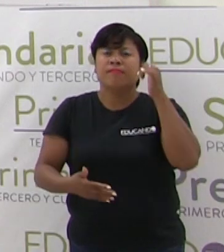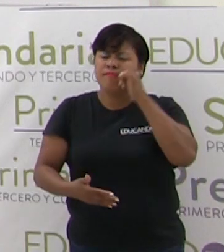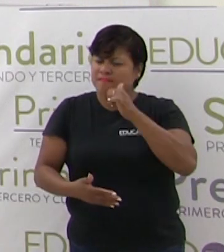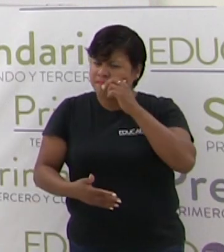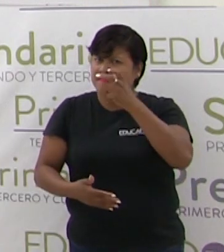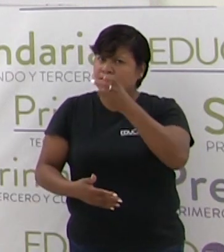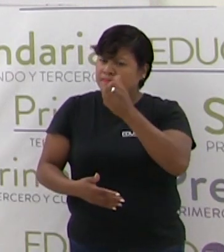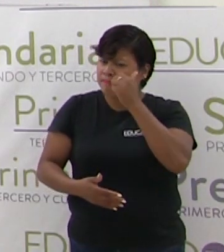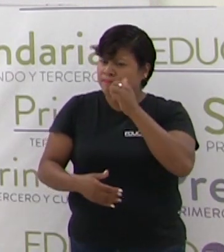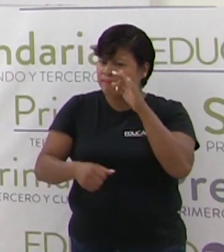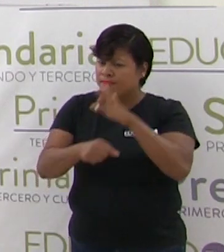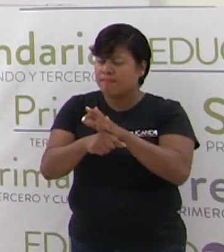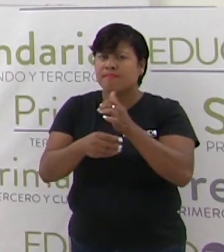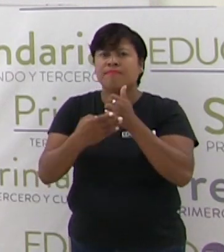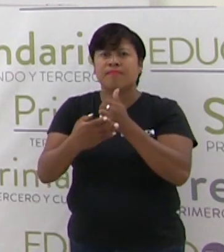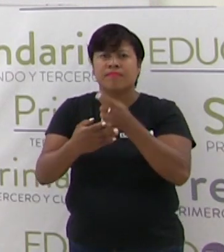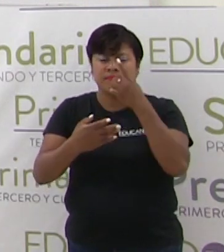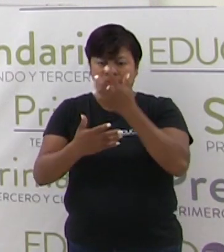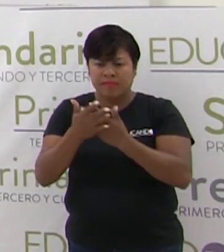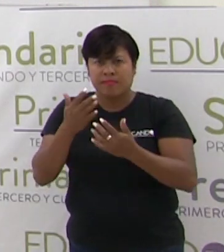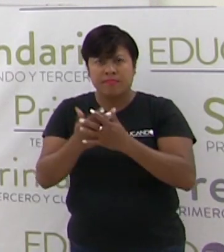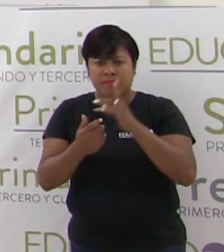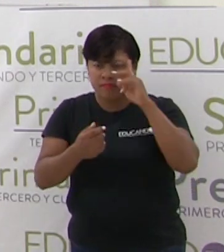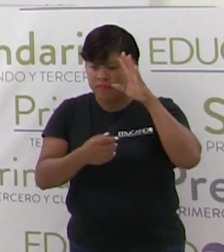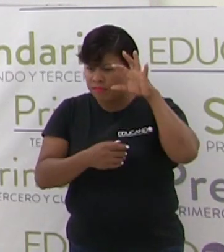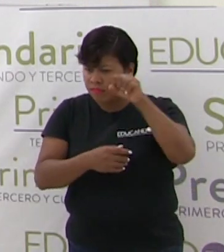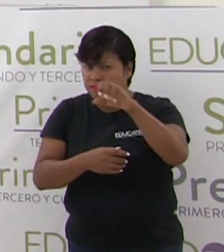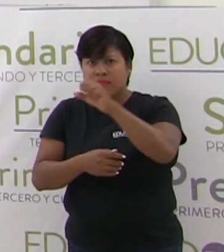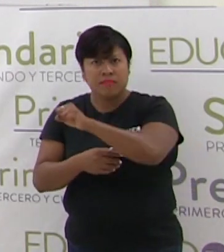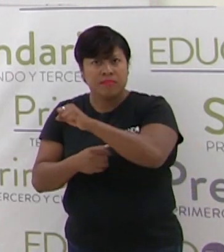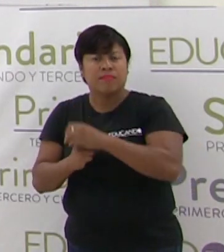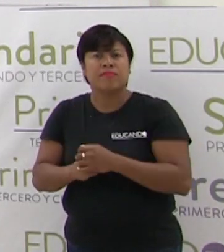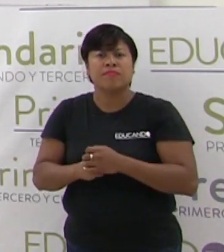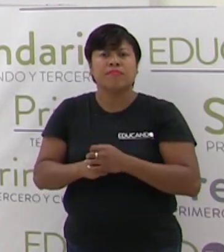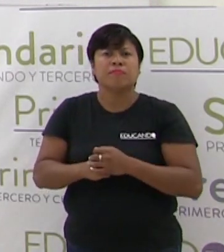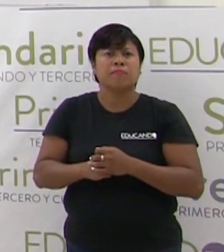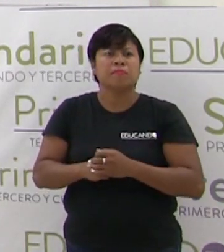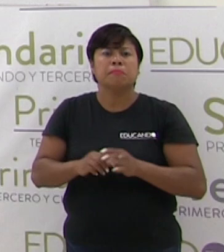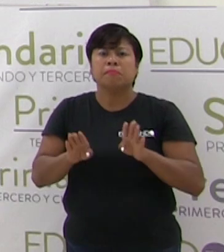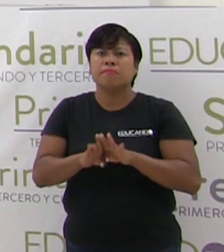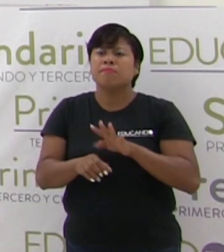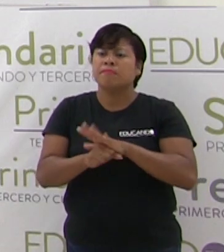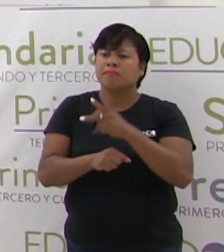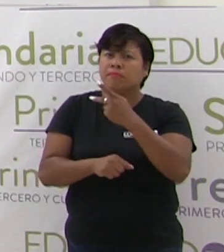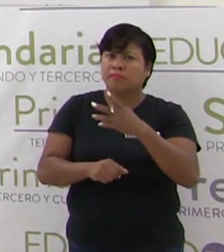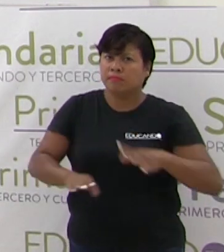siempre nos ayudan a construir conceptos, a